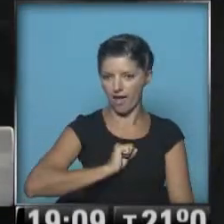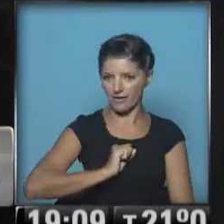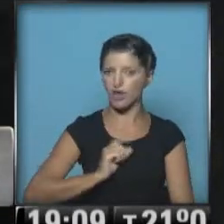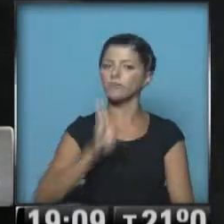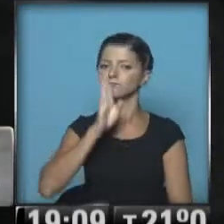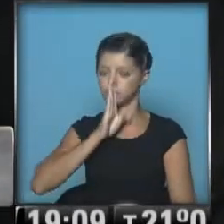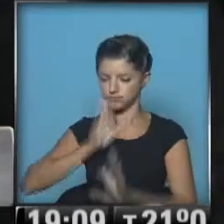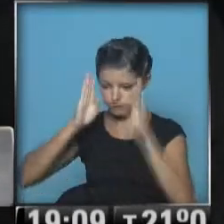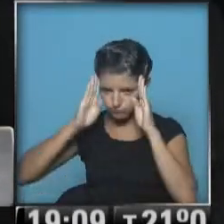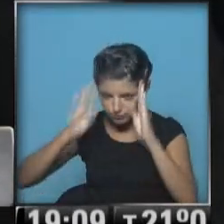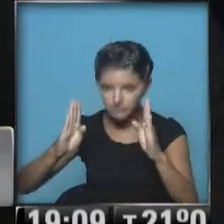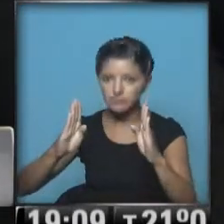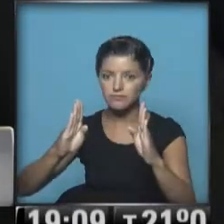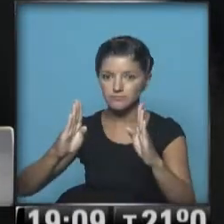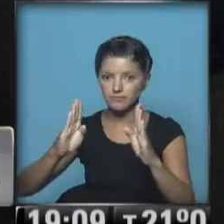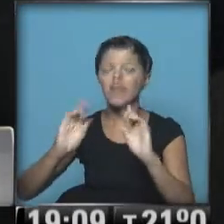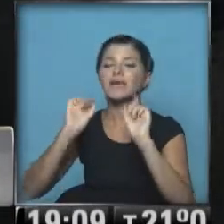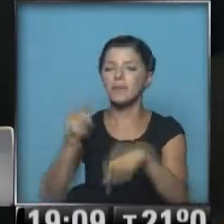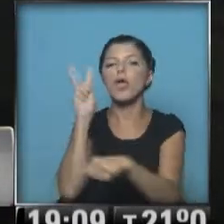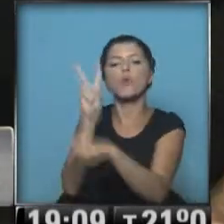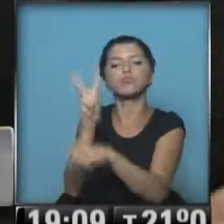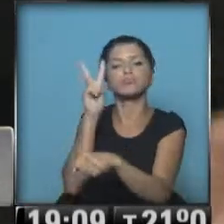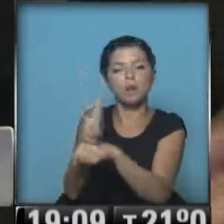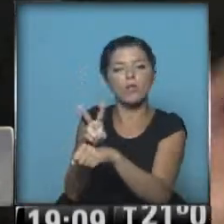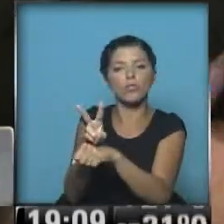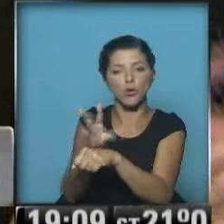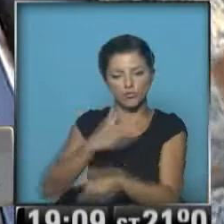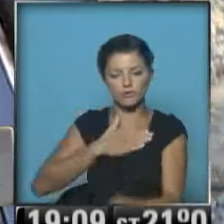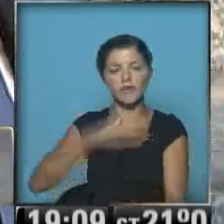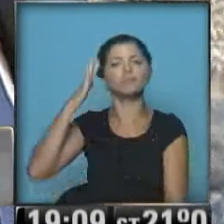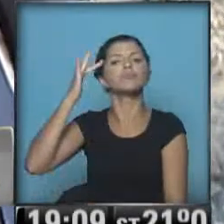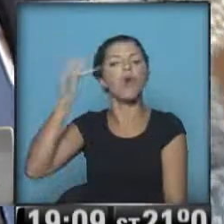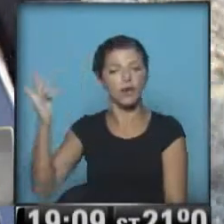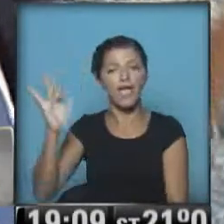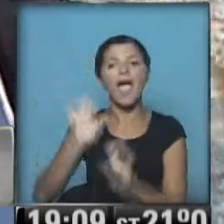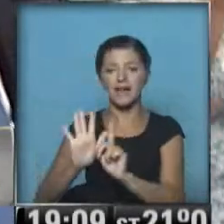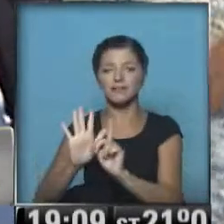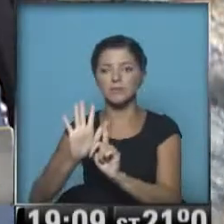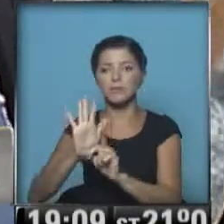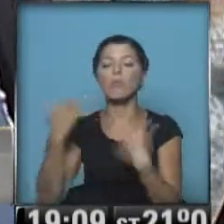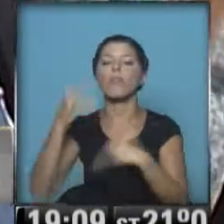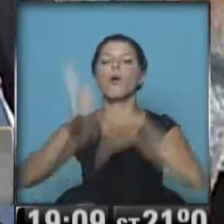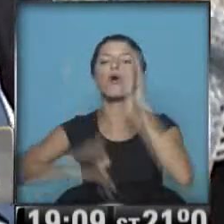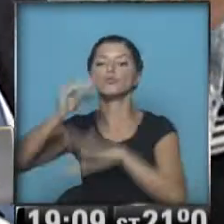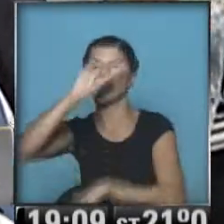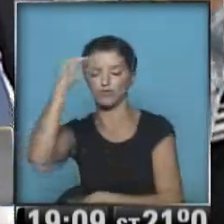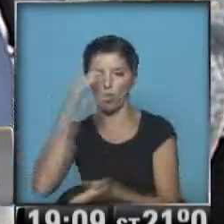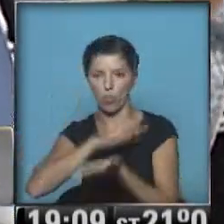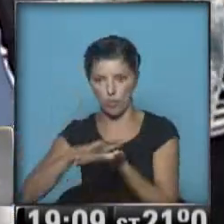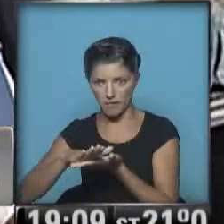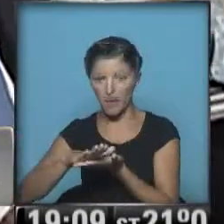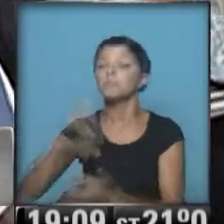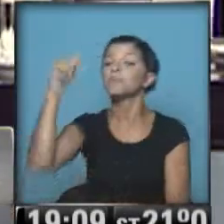perseverancia y la defensa a ultranza de nuestras convicciones, se construye la nueva nación.